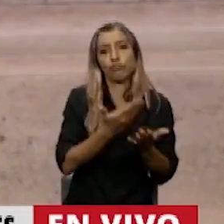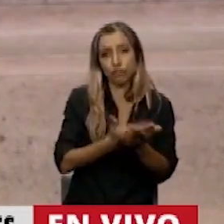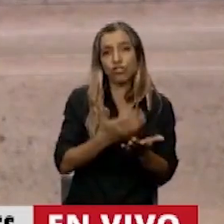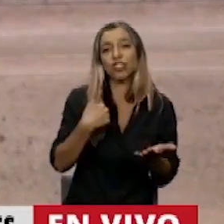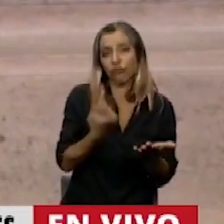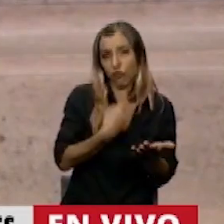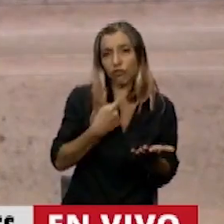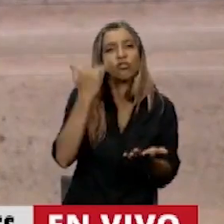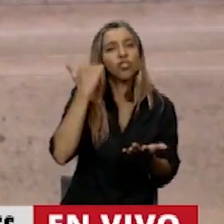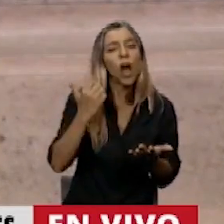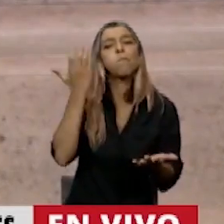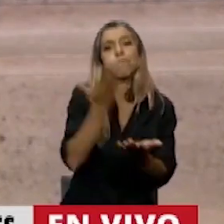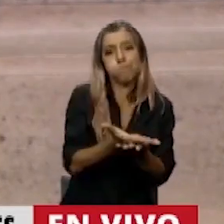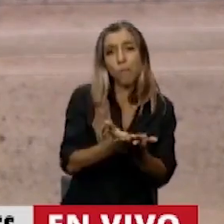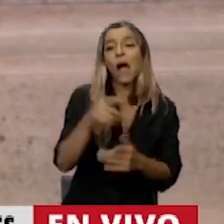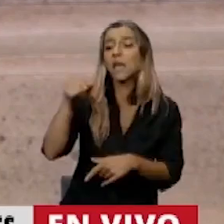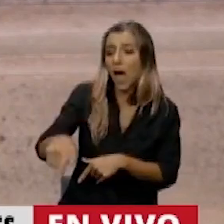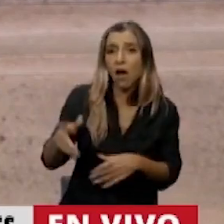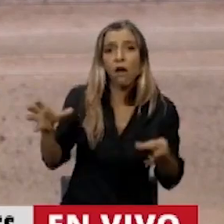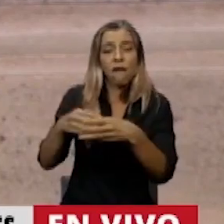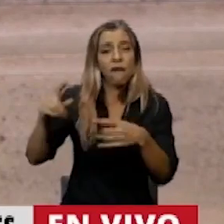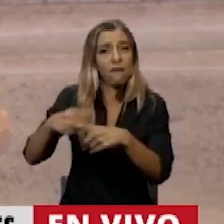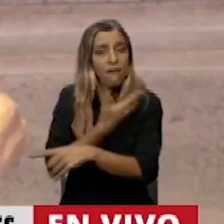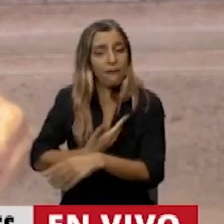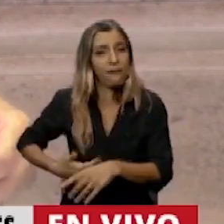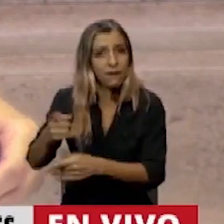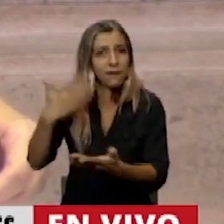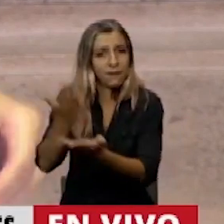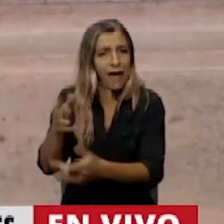que acá presenta el oficialismo. Vamos al punto